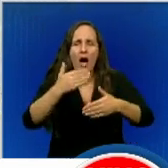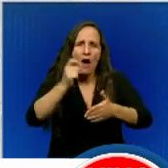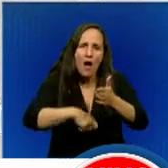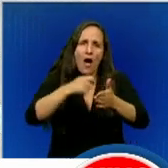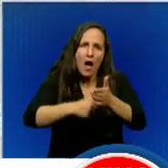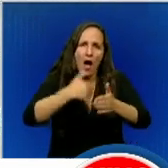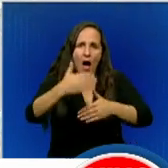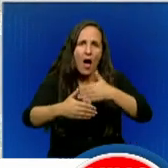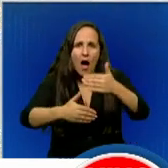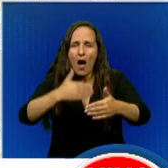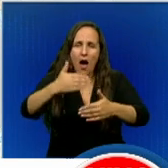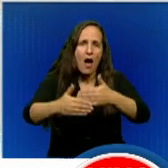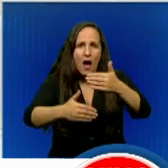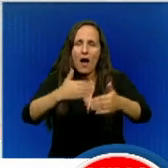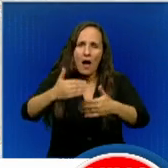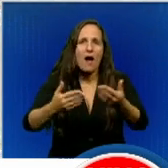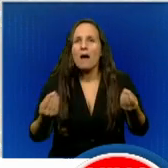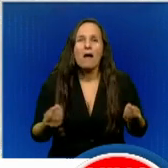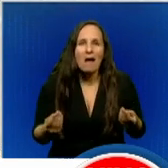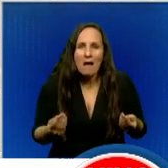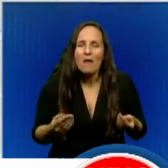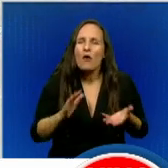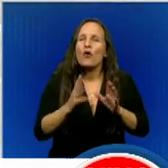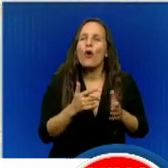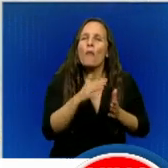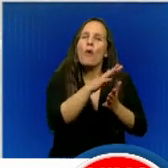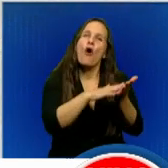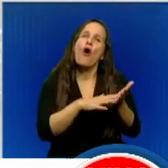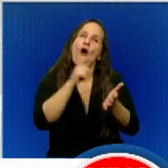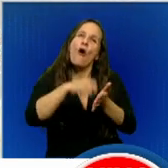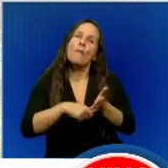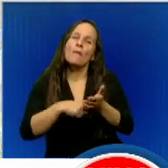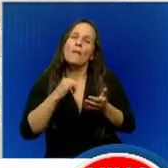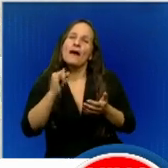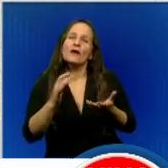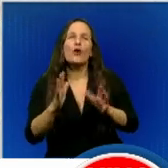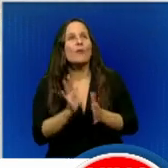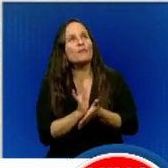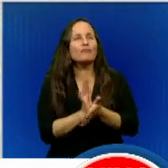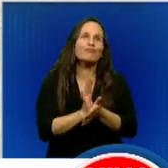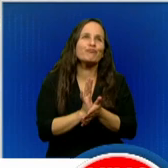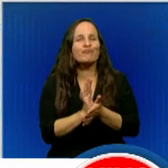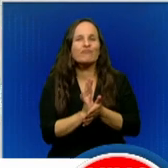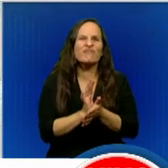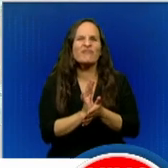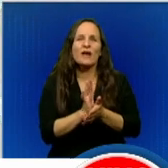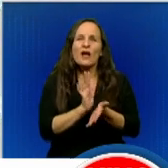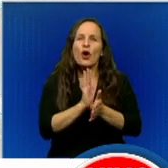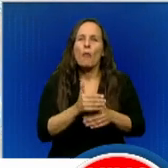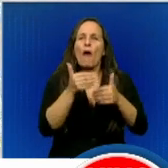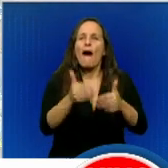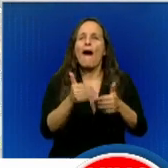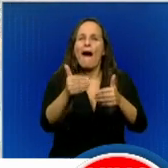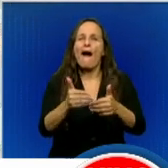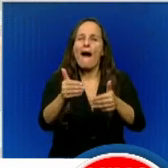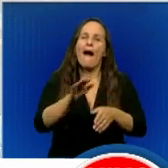en donde cada uno de ellos como que le blanquea aquellas que no han en una suerte de moratoria blanqueo